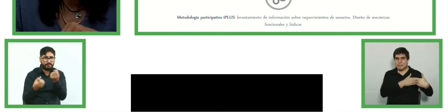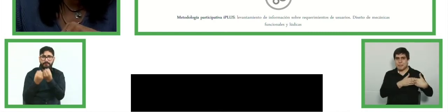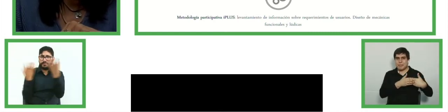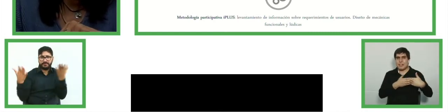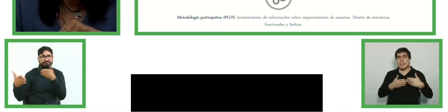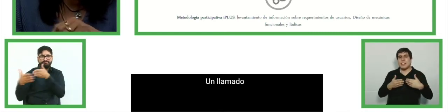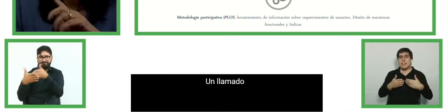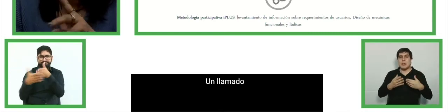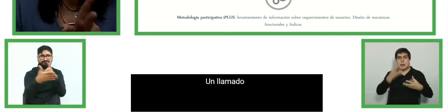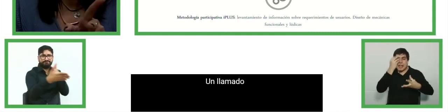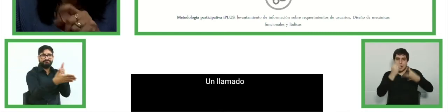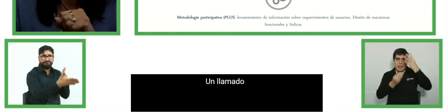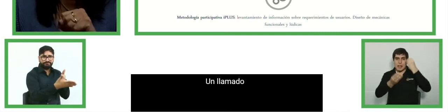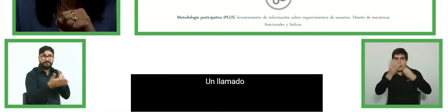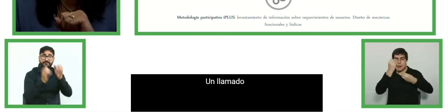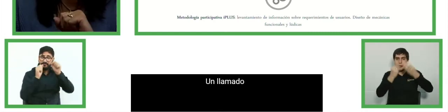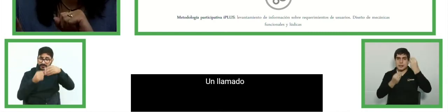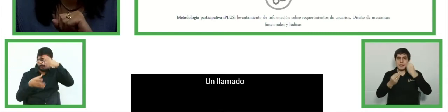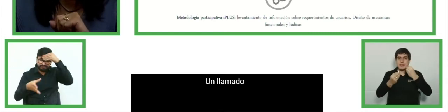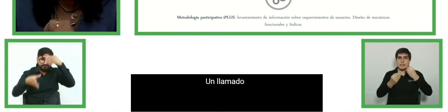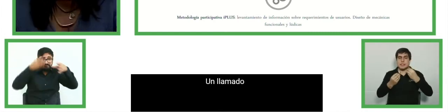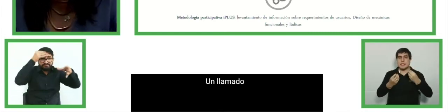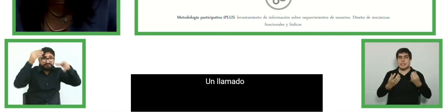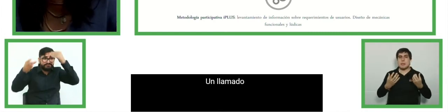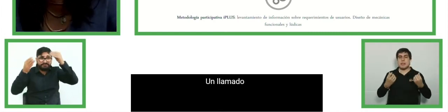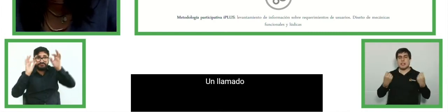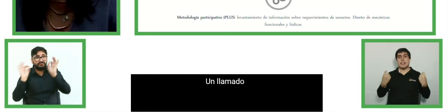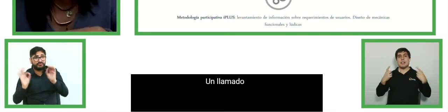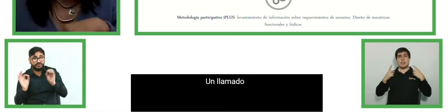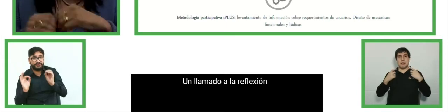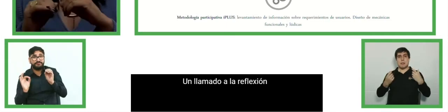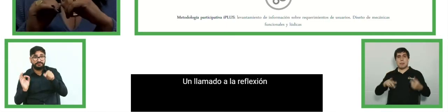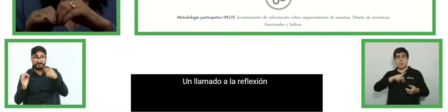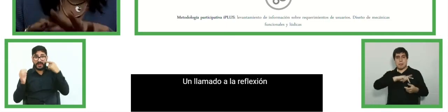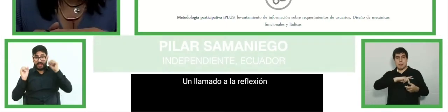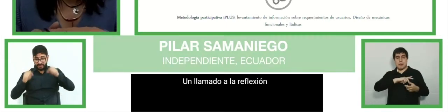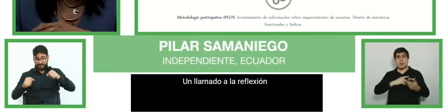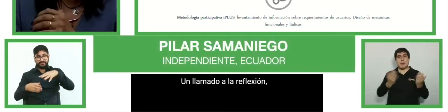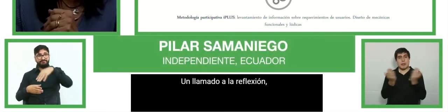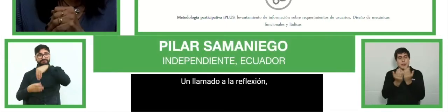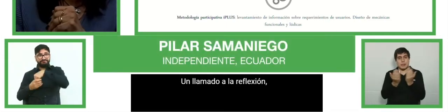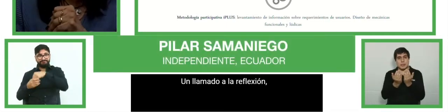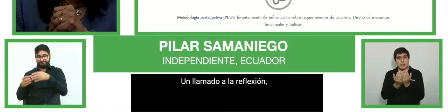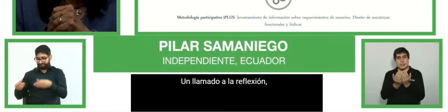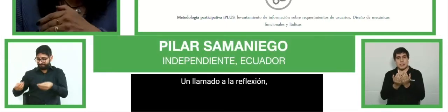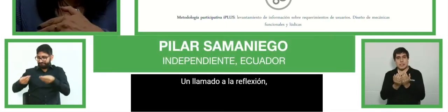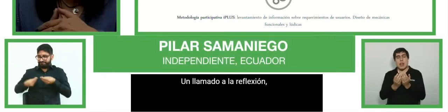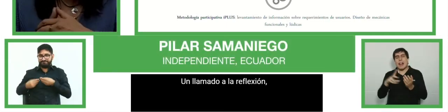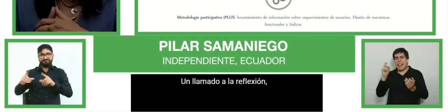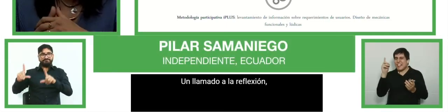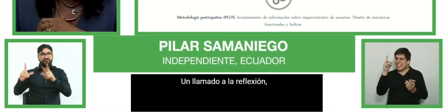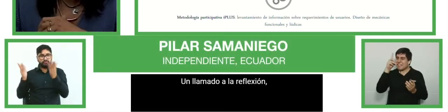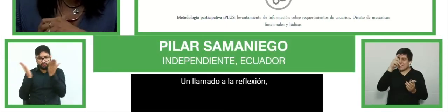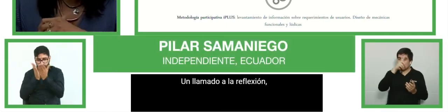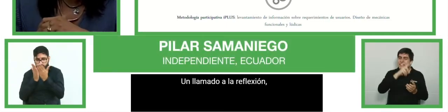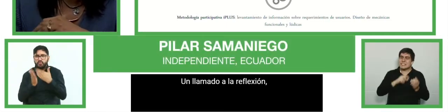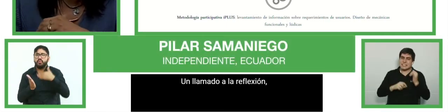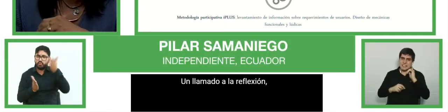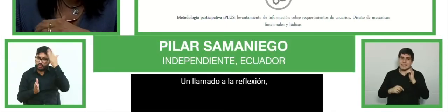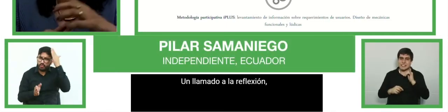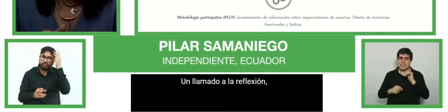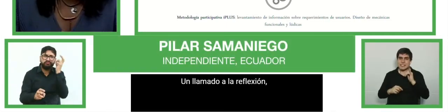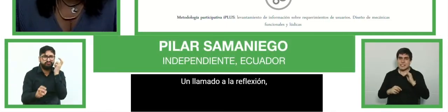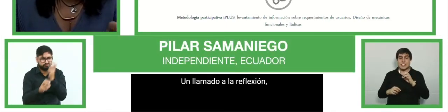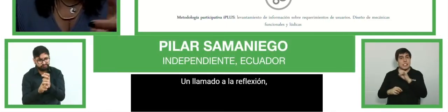logros educativos y la participación. Difícil, sí. Imposible, no. Y a partir de estas